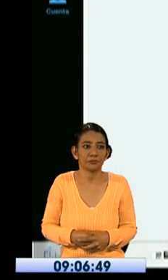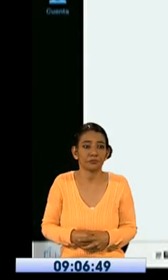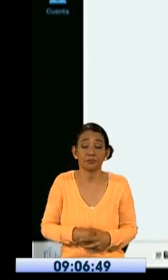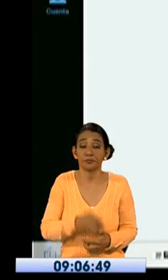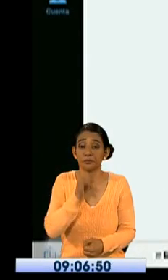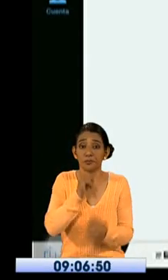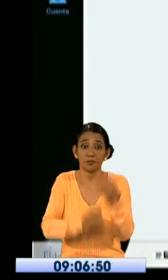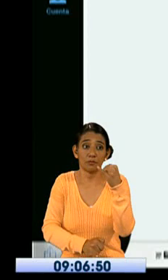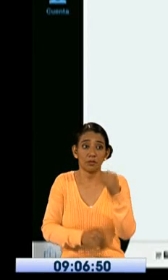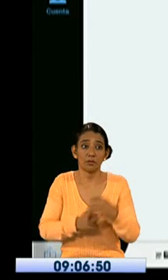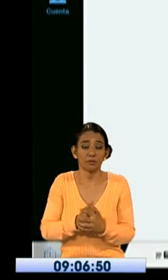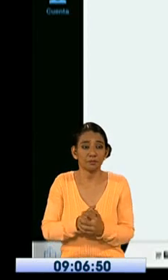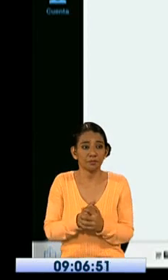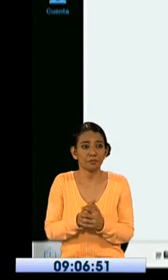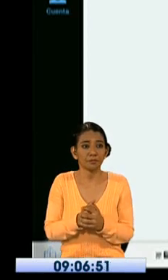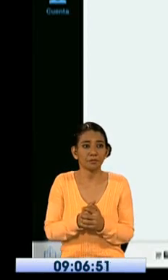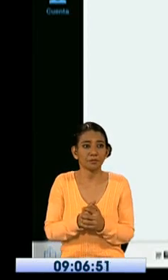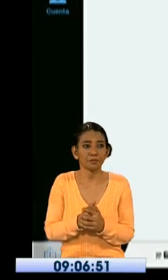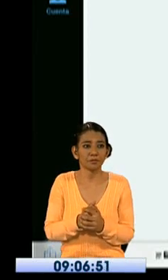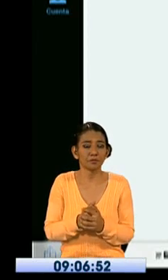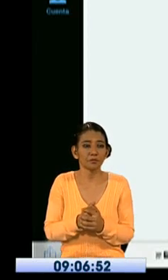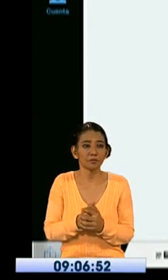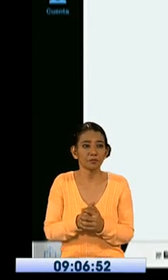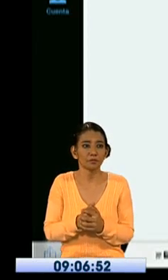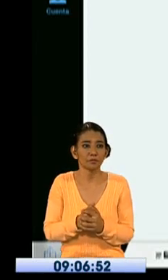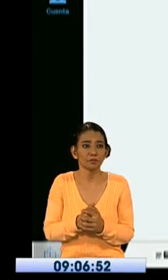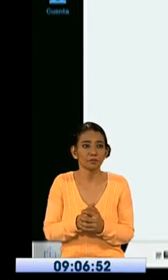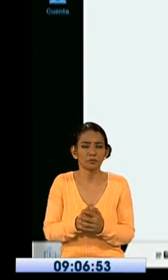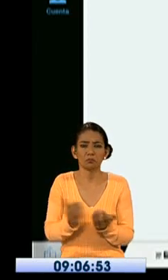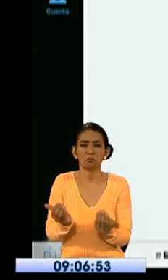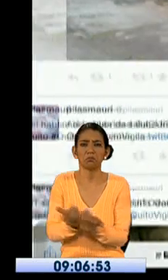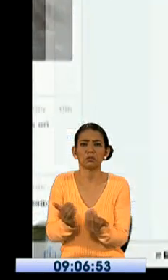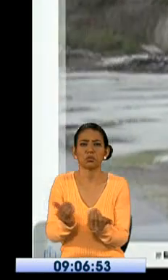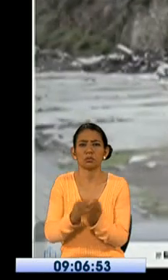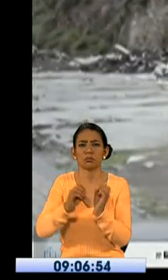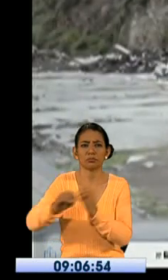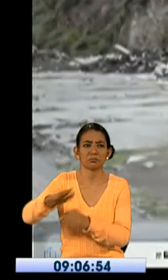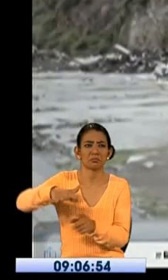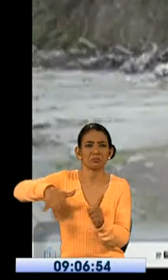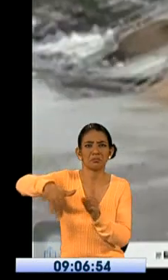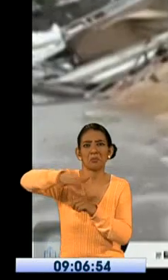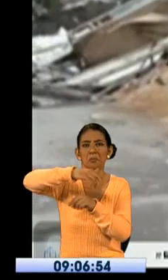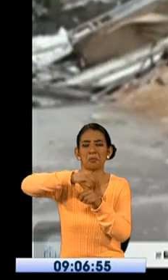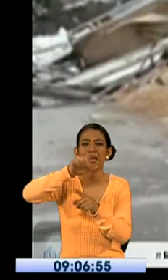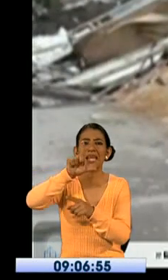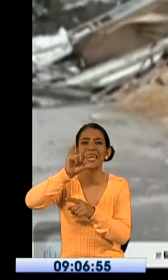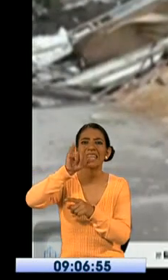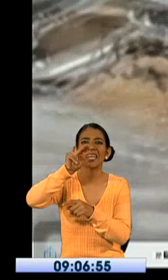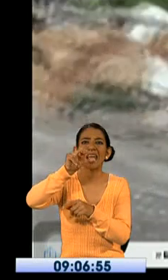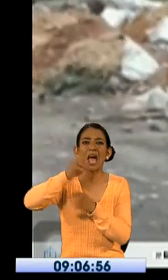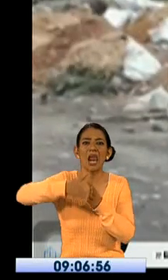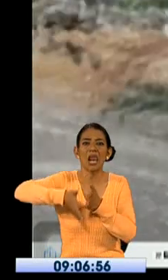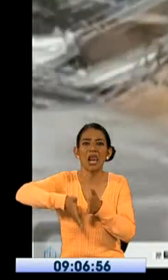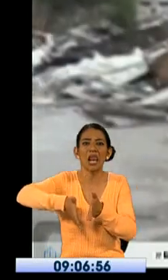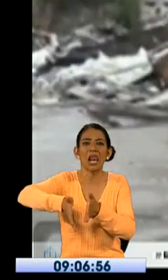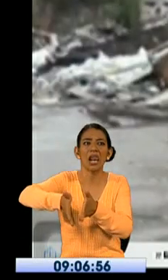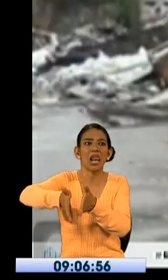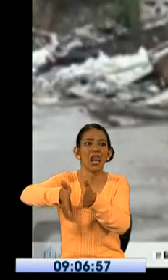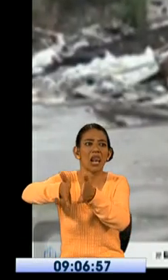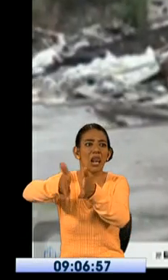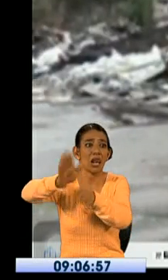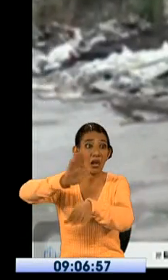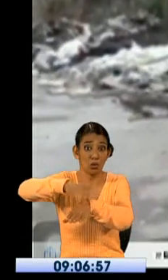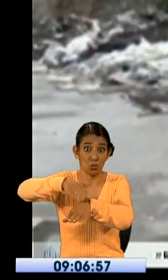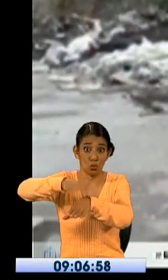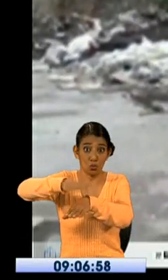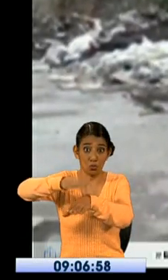finalmente, no sean malitos, convirtiéndose en un solo basurero, parque lineal. Mire, y esto no es culpa